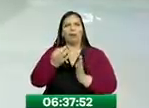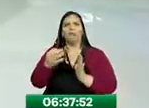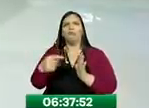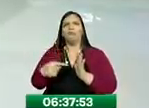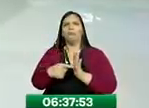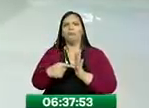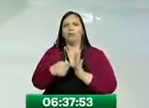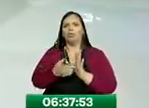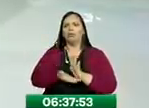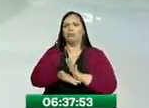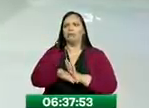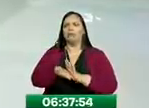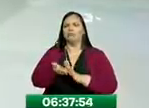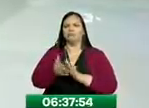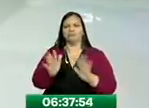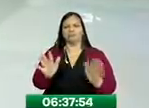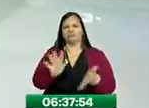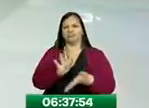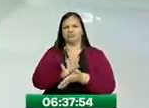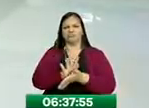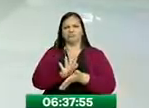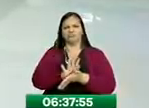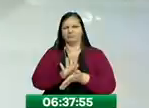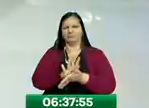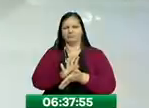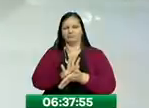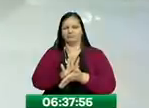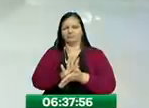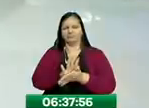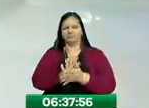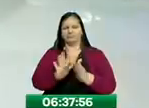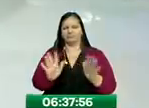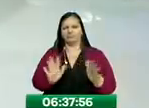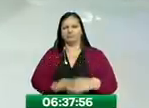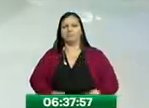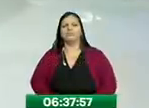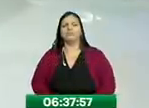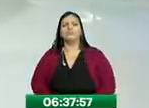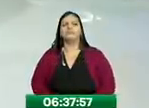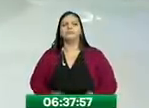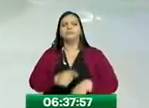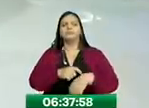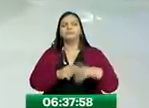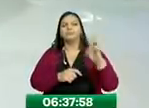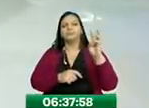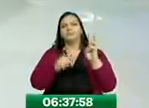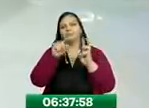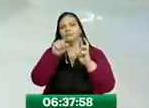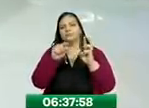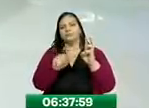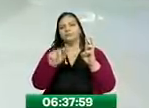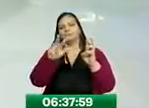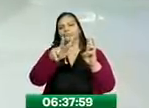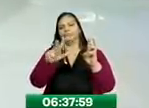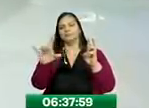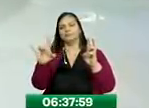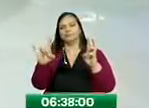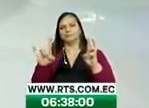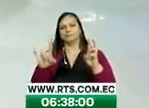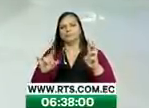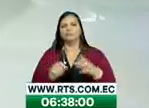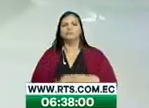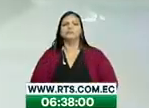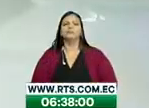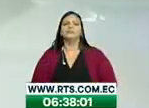los servicios básicos como la energía, como es el agua potable tampoco. Son las 6 y 38 de la mañana, ahí está entonces el día de hoy,